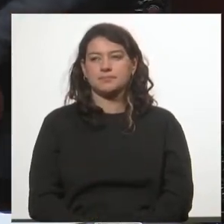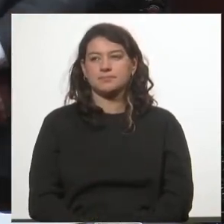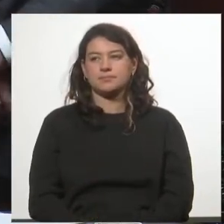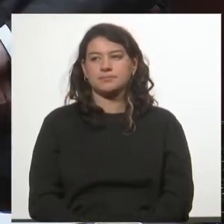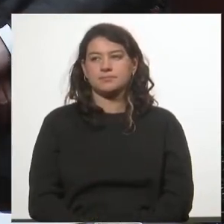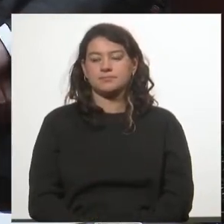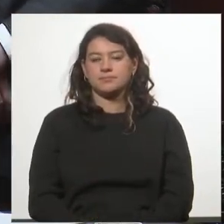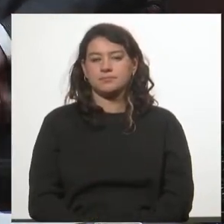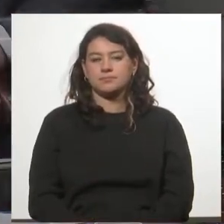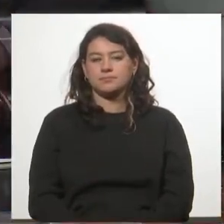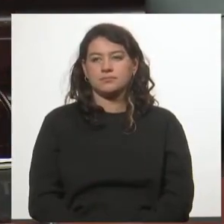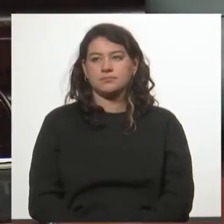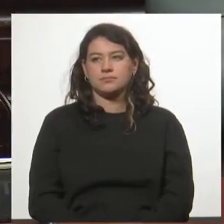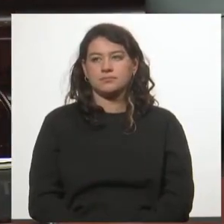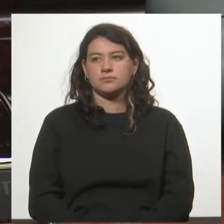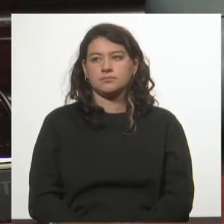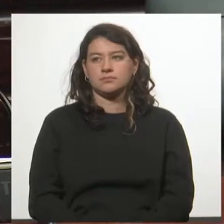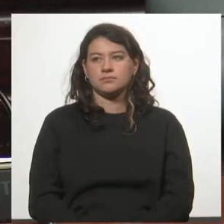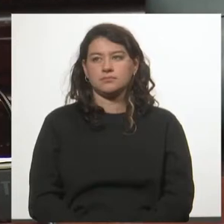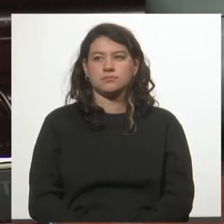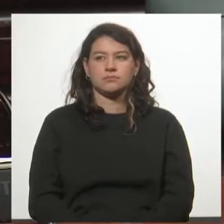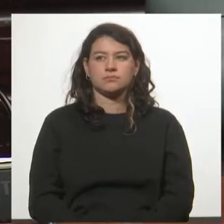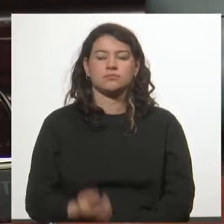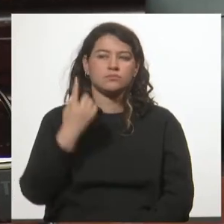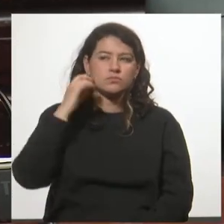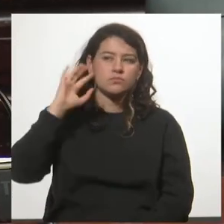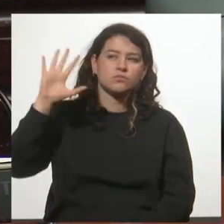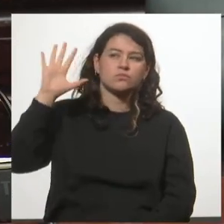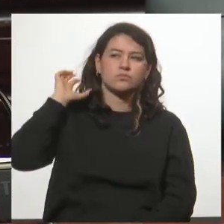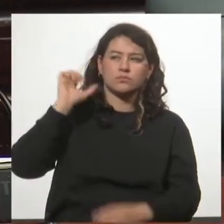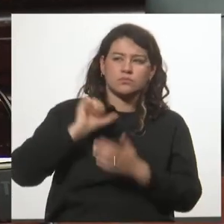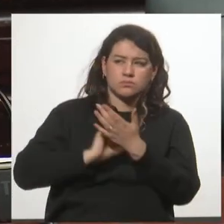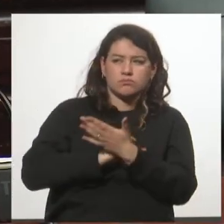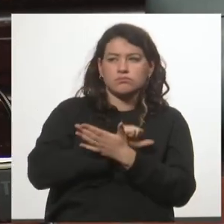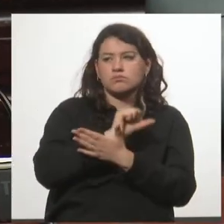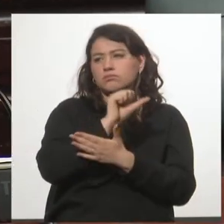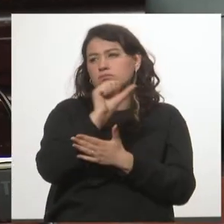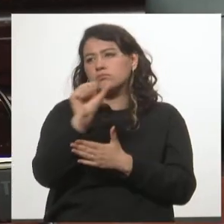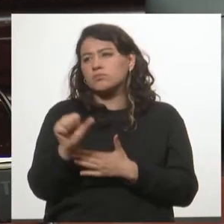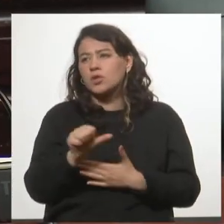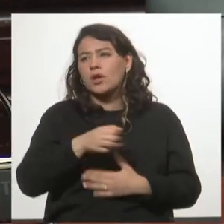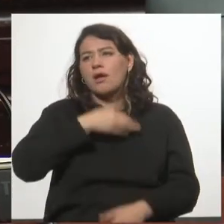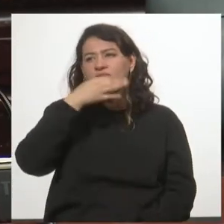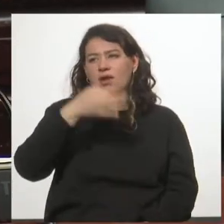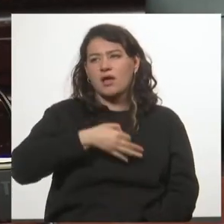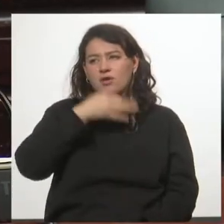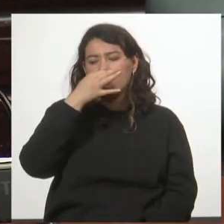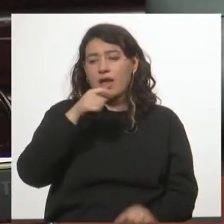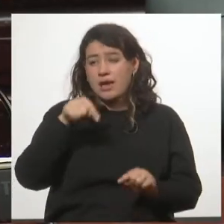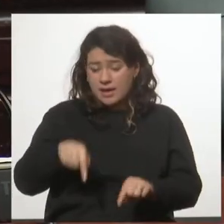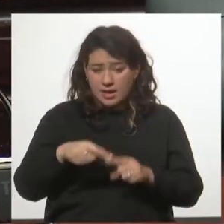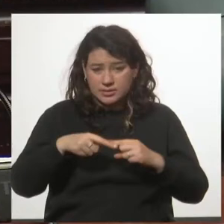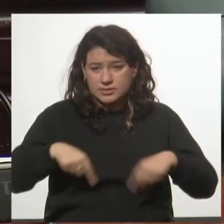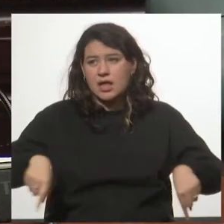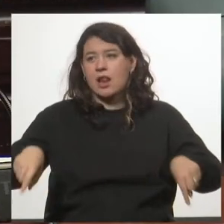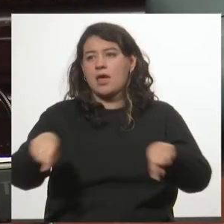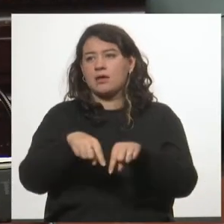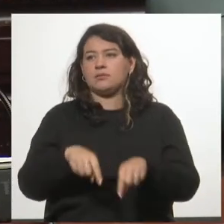después de escuchar lo que se ha hablado hasta el momento en sala